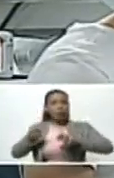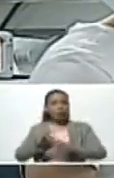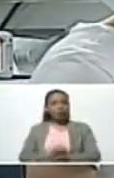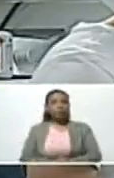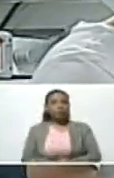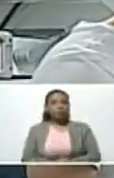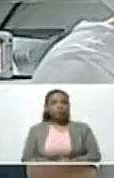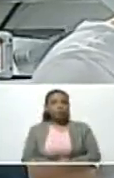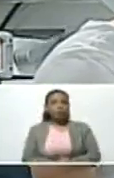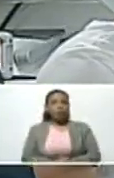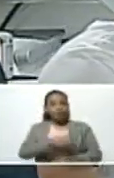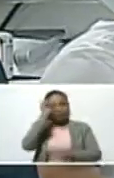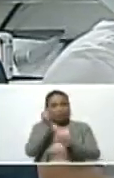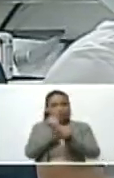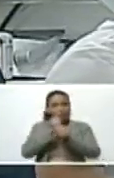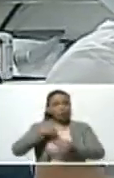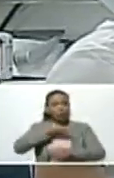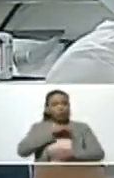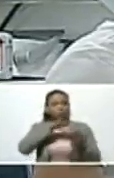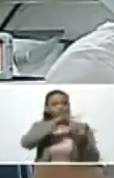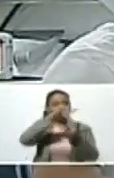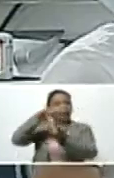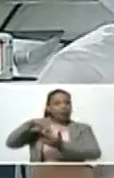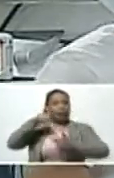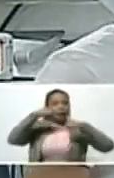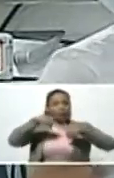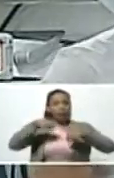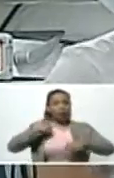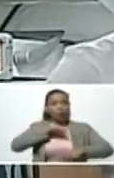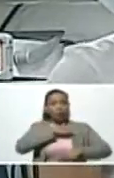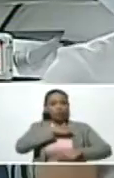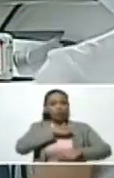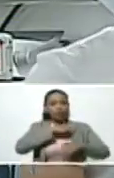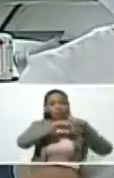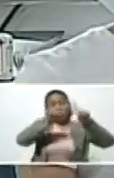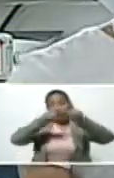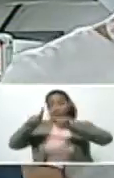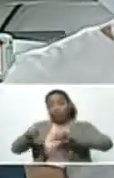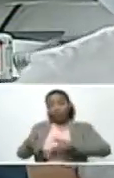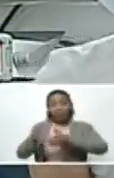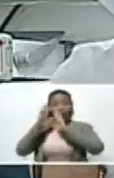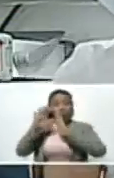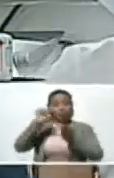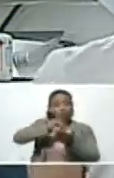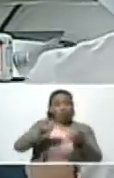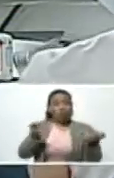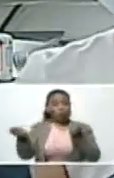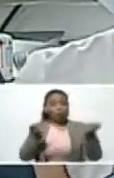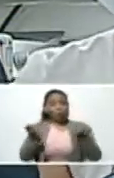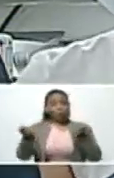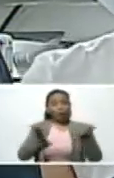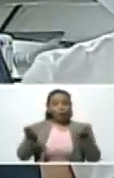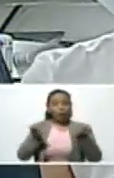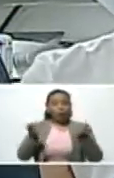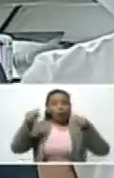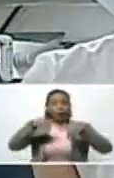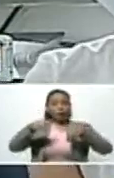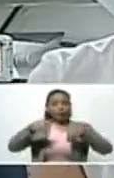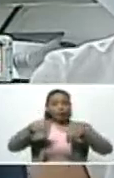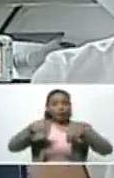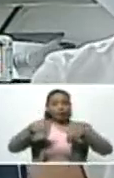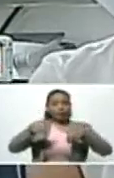de operadores de nuestros satélites, en nuestras diferentes sedes, en el Centro Control de Satélites de LUEPA, de